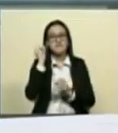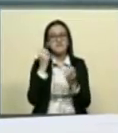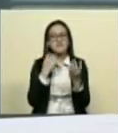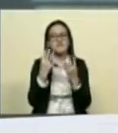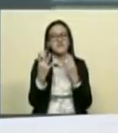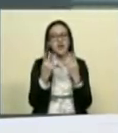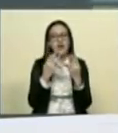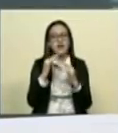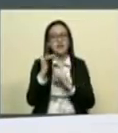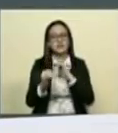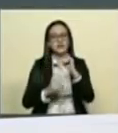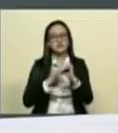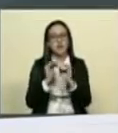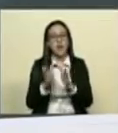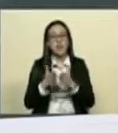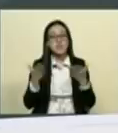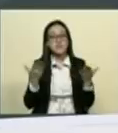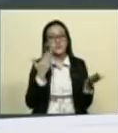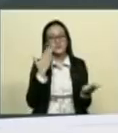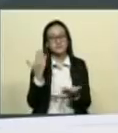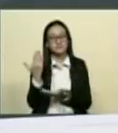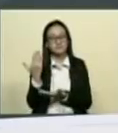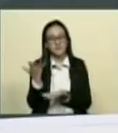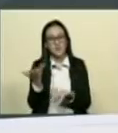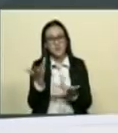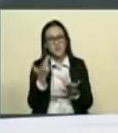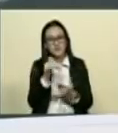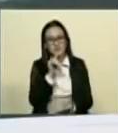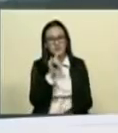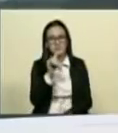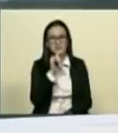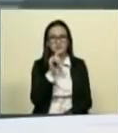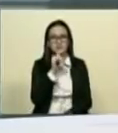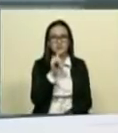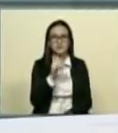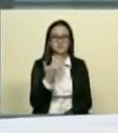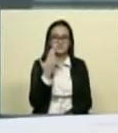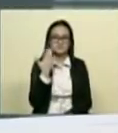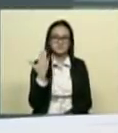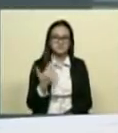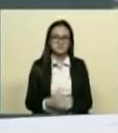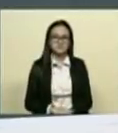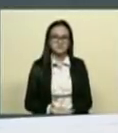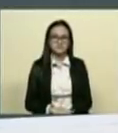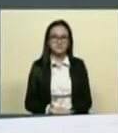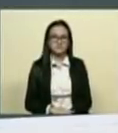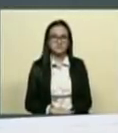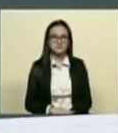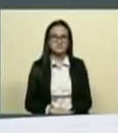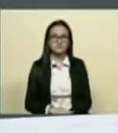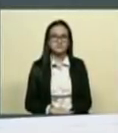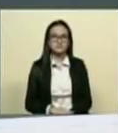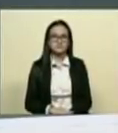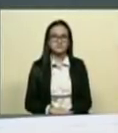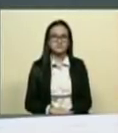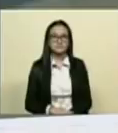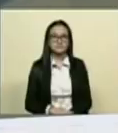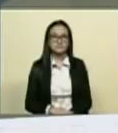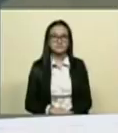Rondón, la conectamos de inmediato con las buenas tardes para que nos cuente todos los detalles. Anaís, adelante. 1, 2, 3,